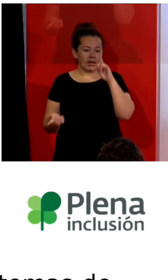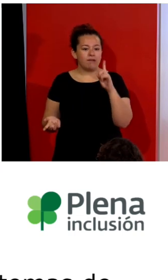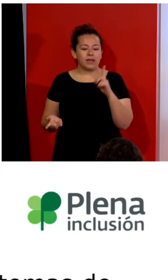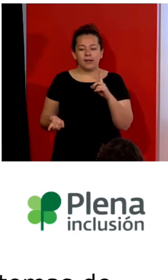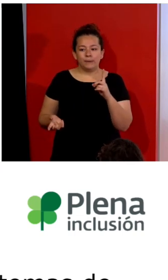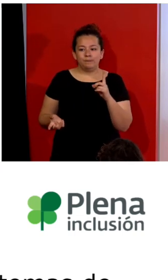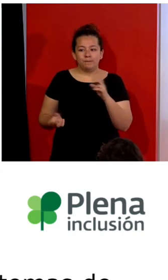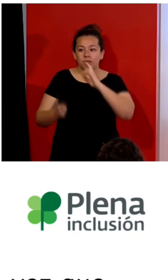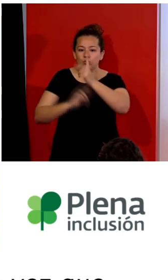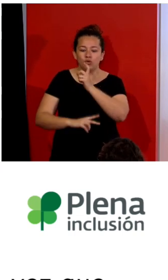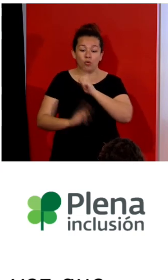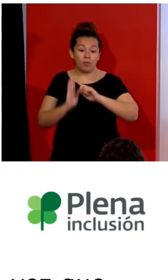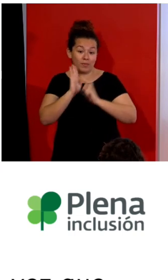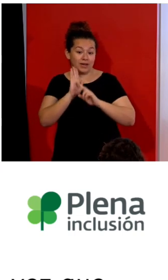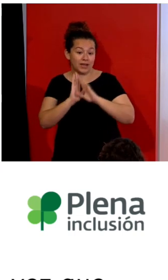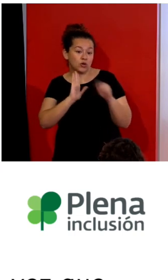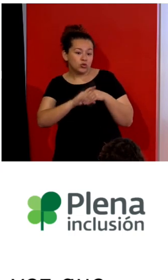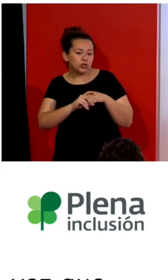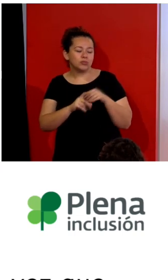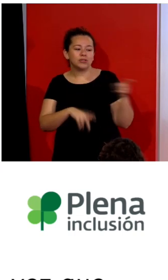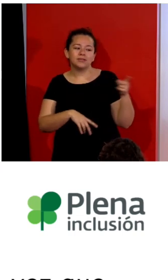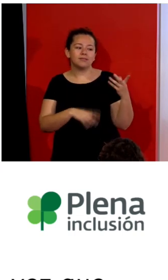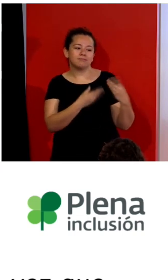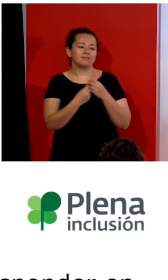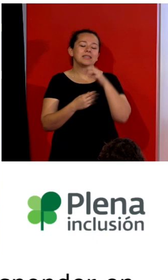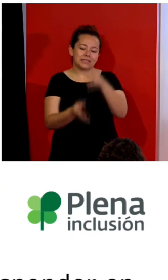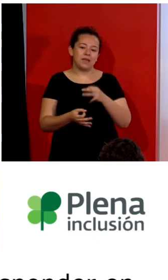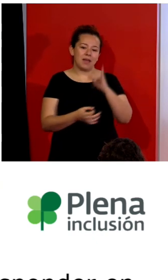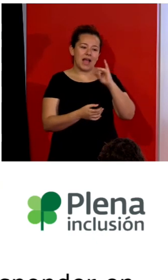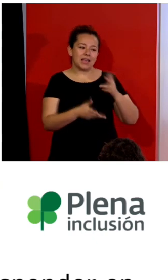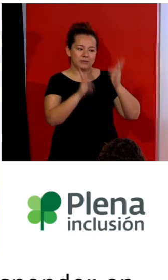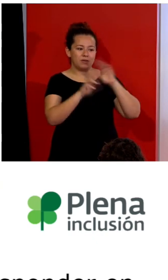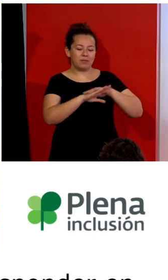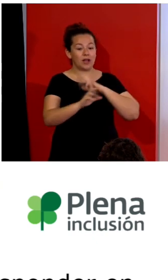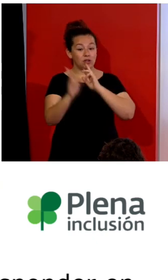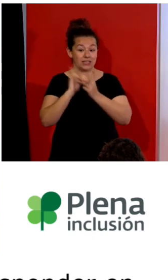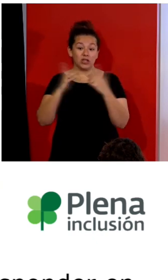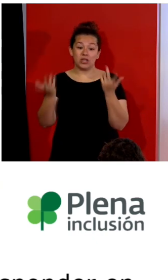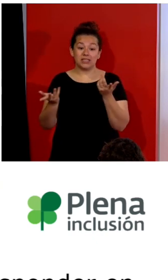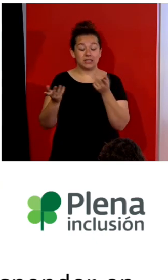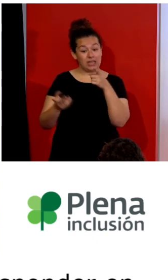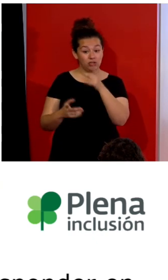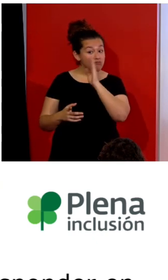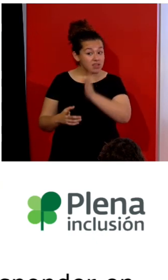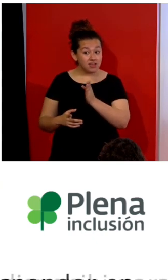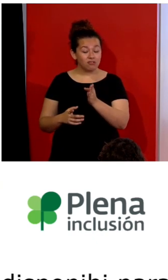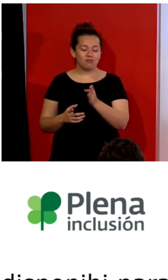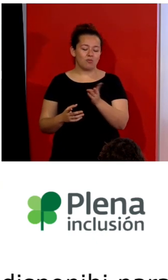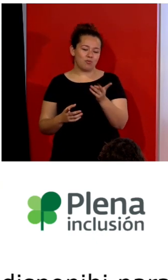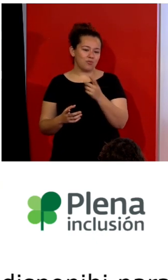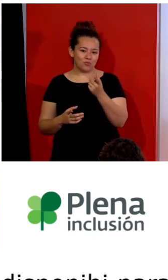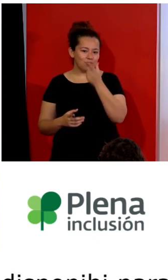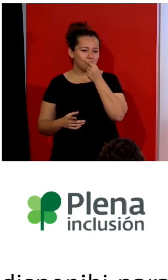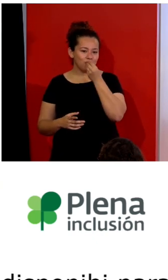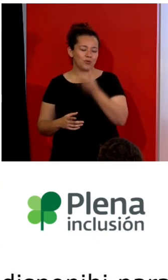Inclusión, pues ella siempre estaba ahí disponible para contestar. Entonces, ese canal directo era muy, muy útil. Porque